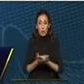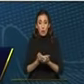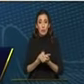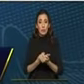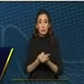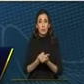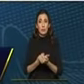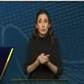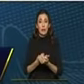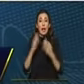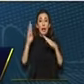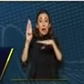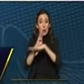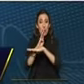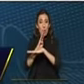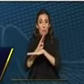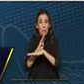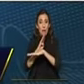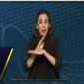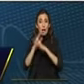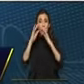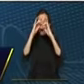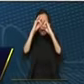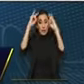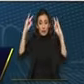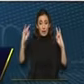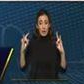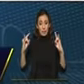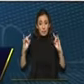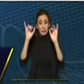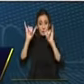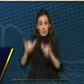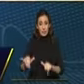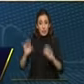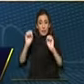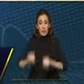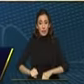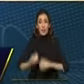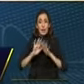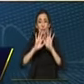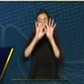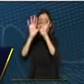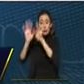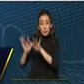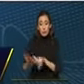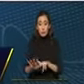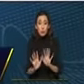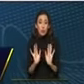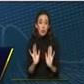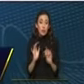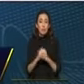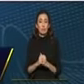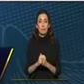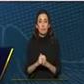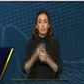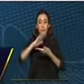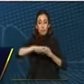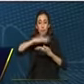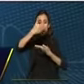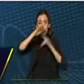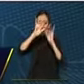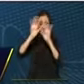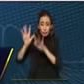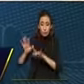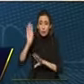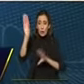Pueblo, está en pequeñas carpas con una pequeña computadora permitiendo que los